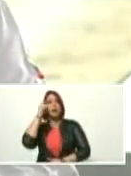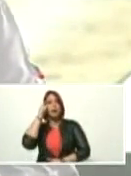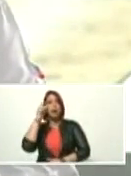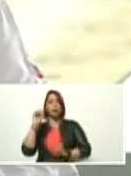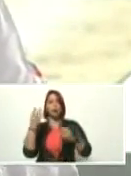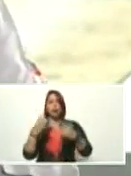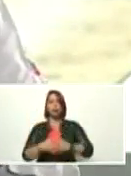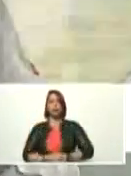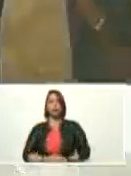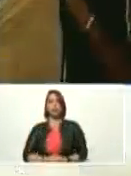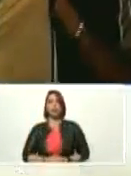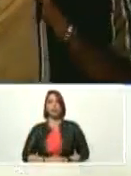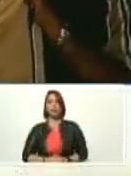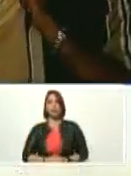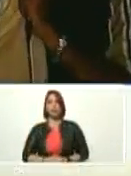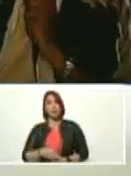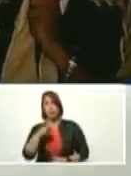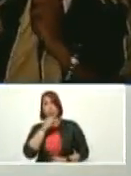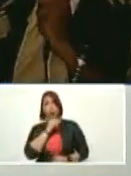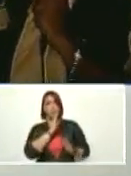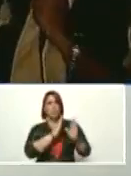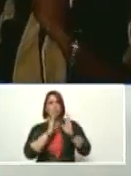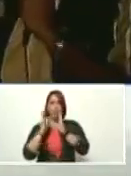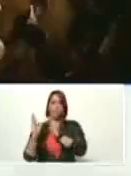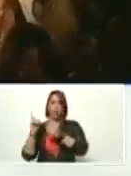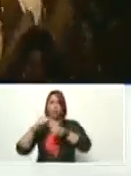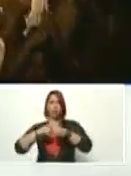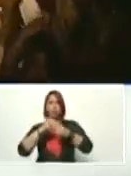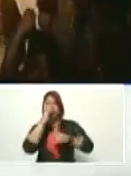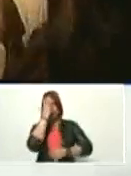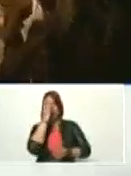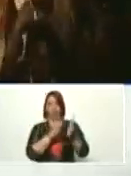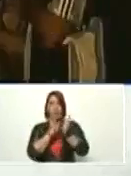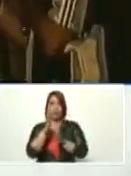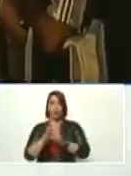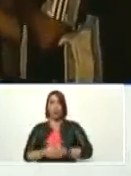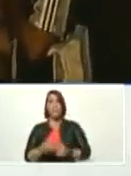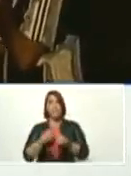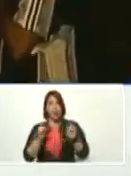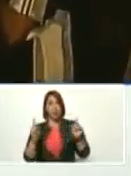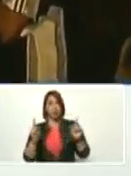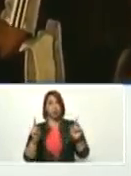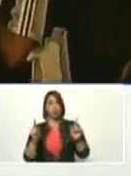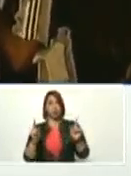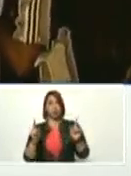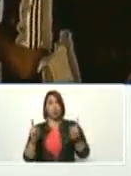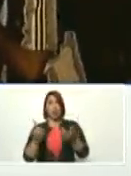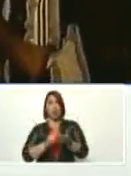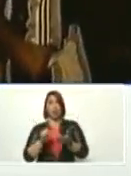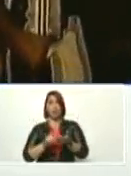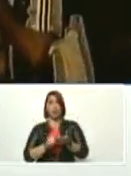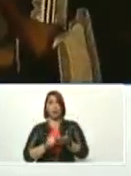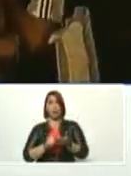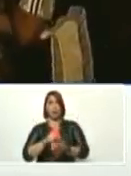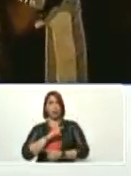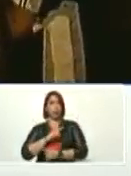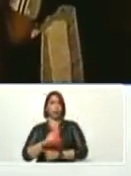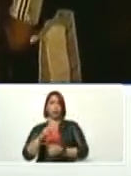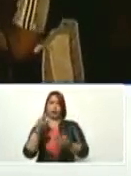logra, aunque no está en la colección Febreros-Abriles, pero es un libro de